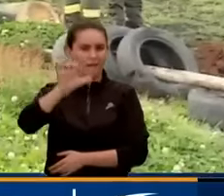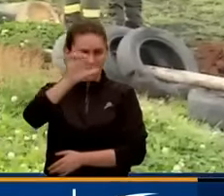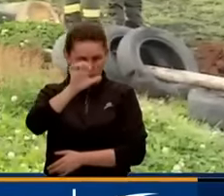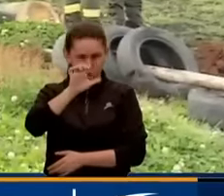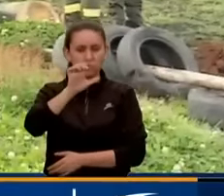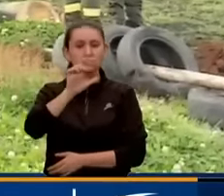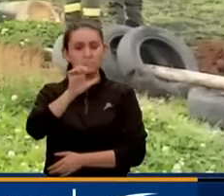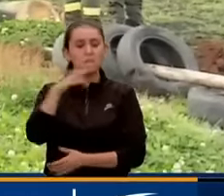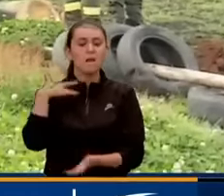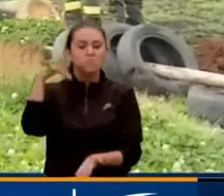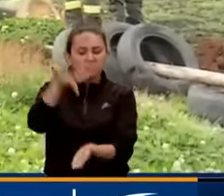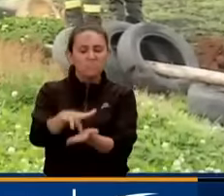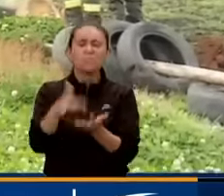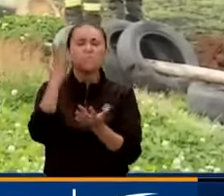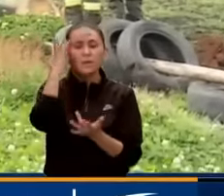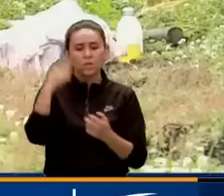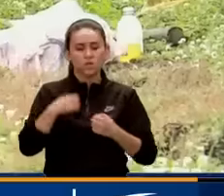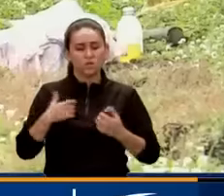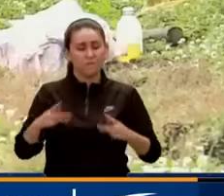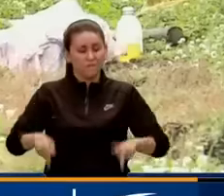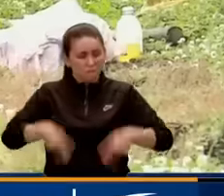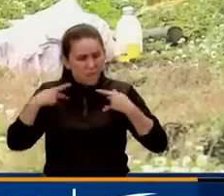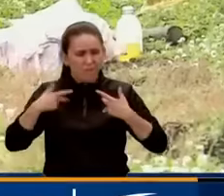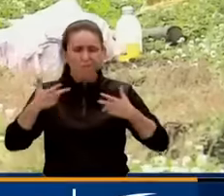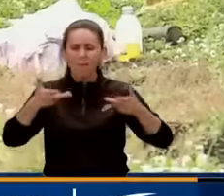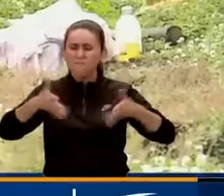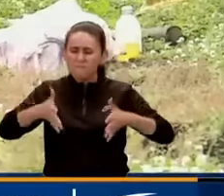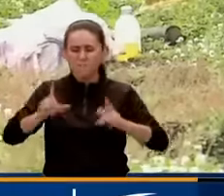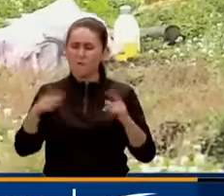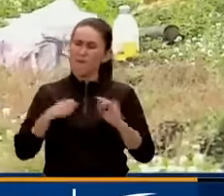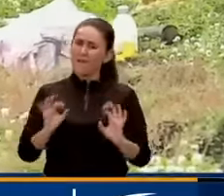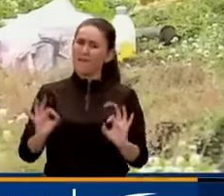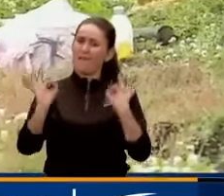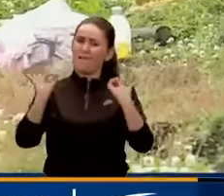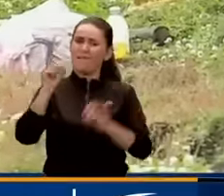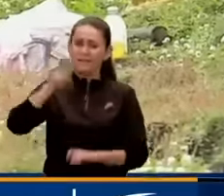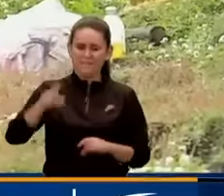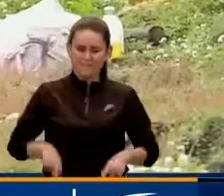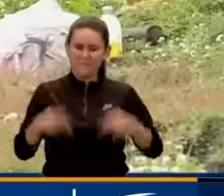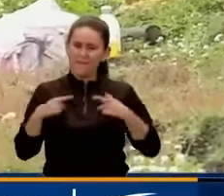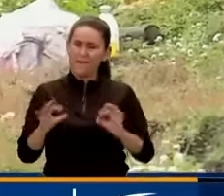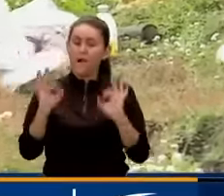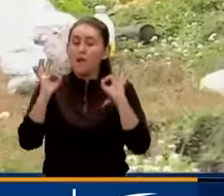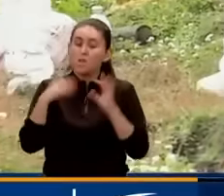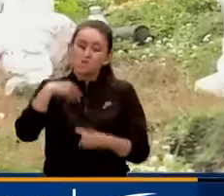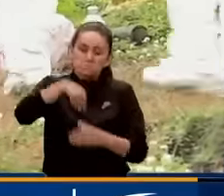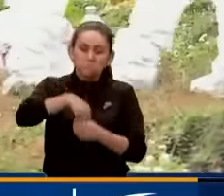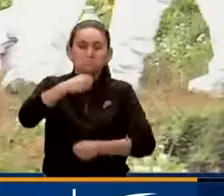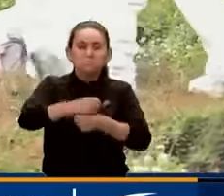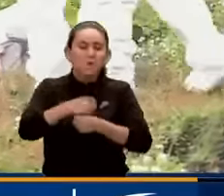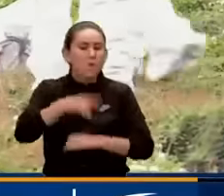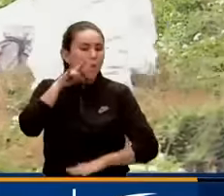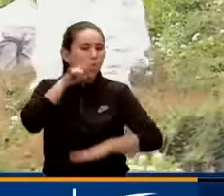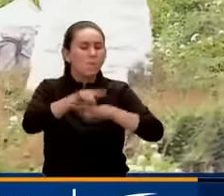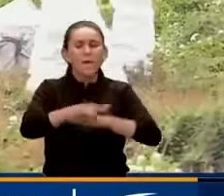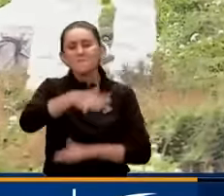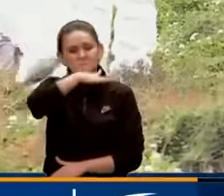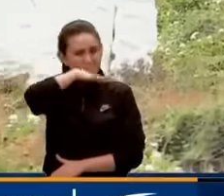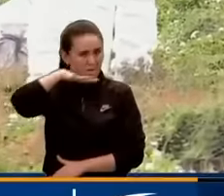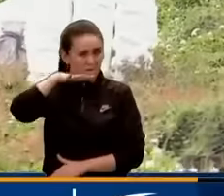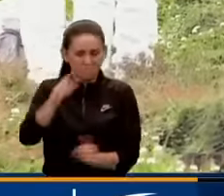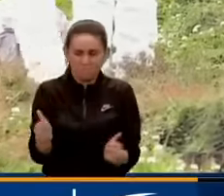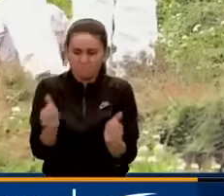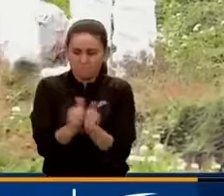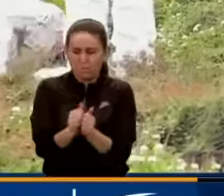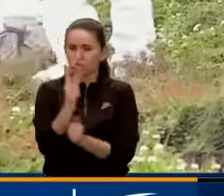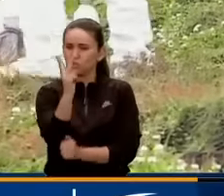buscar una mejor calidad de vida para ella y para Dylan. Ella trabajaba cuidando esta finca en compañía de dos trabajadores más,